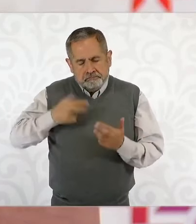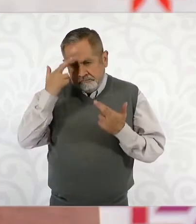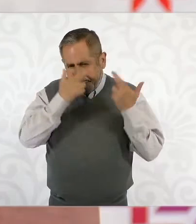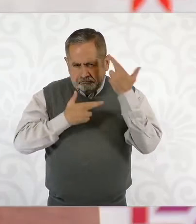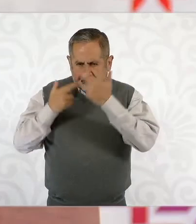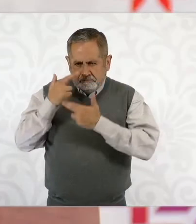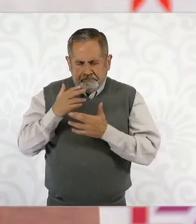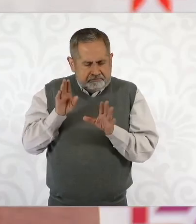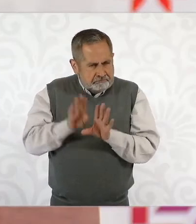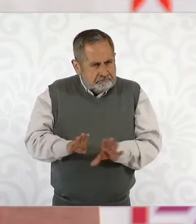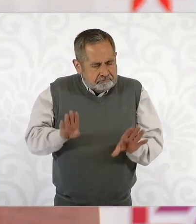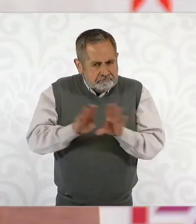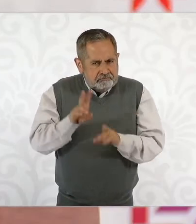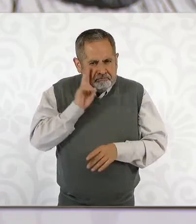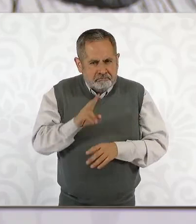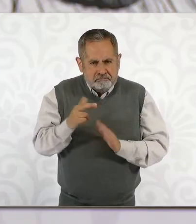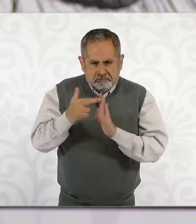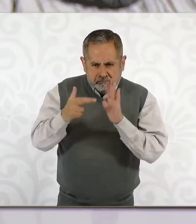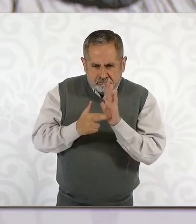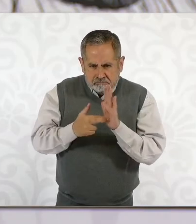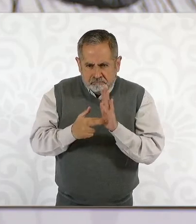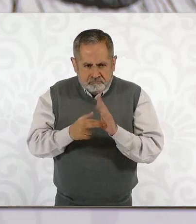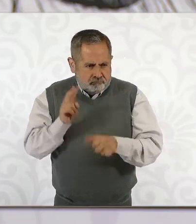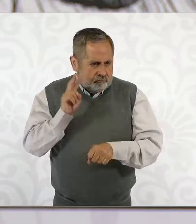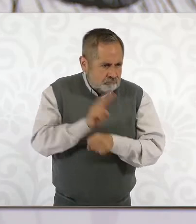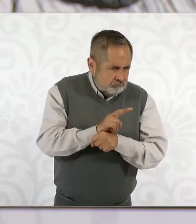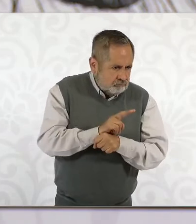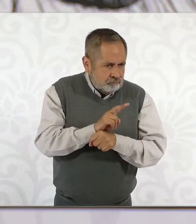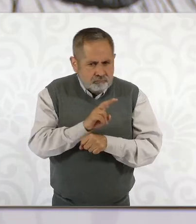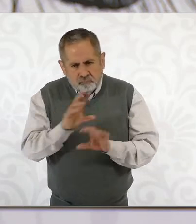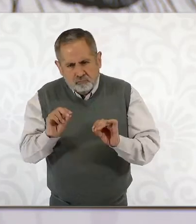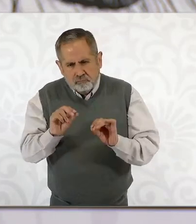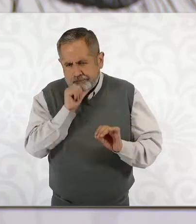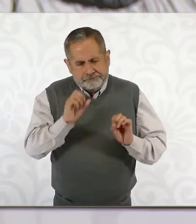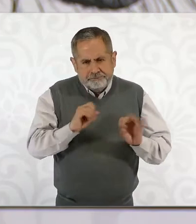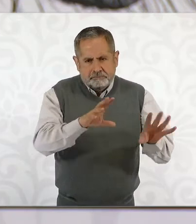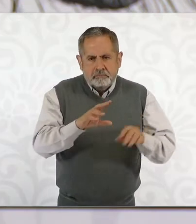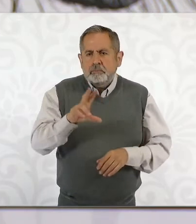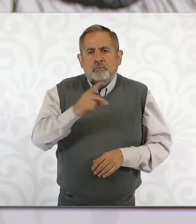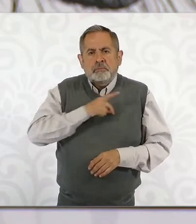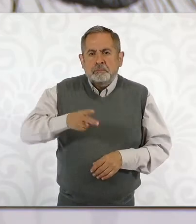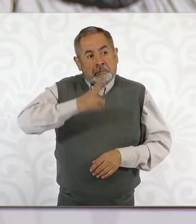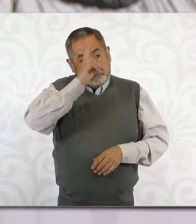hasta dónde se regula y hasta dónde no, para no caer en la censura.